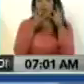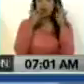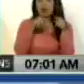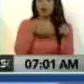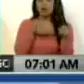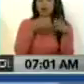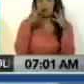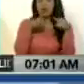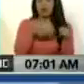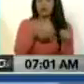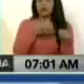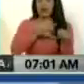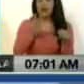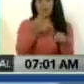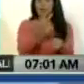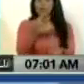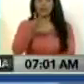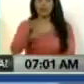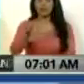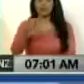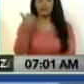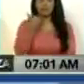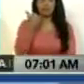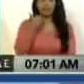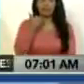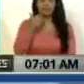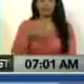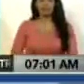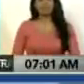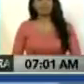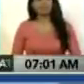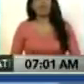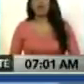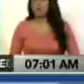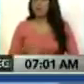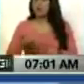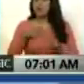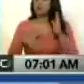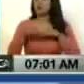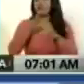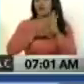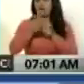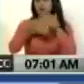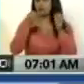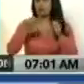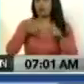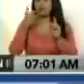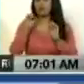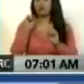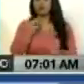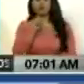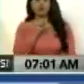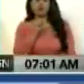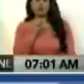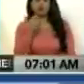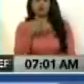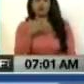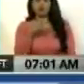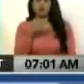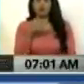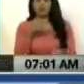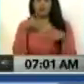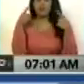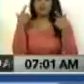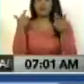melenudo, el conjunto, ajá, de Caracas, tiene 23 derrotas, Merlin Garaycova. Pero se puede superar, Barry. Ellos, claro, pueden volver está a poquito, su... Claro, un poquito más allá de la mitad de